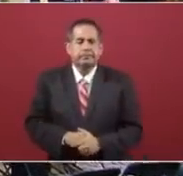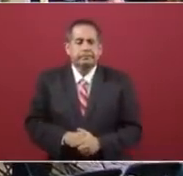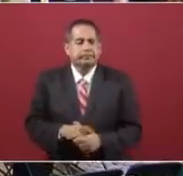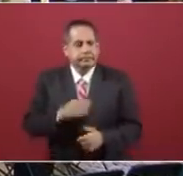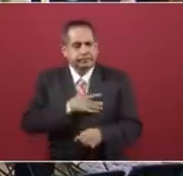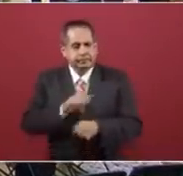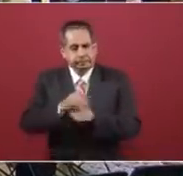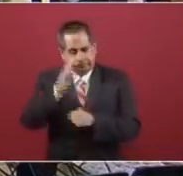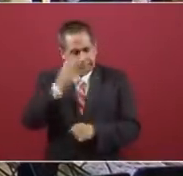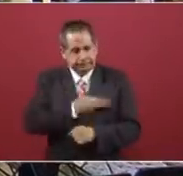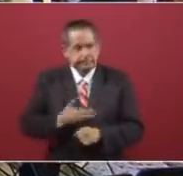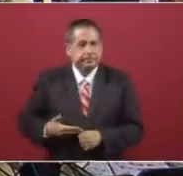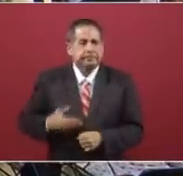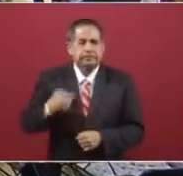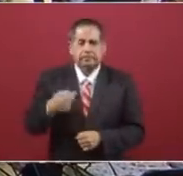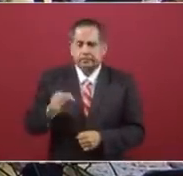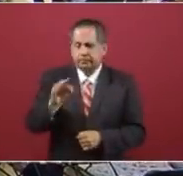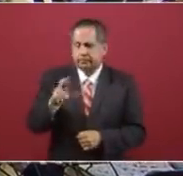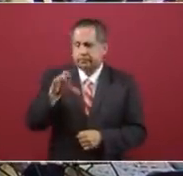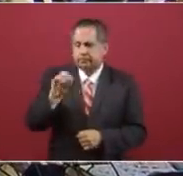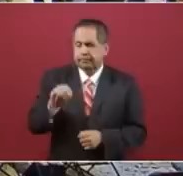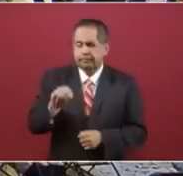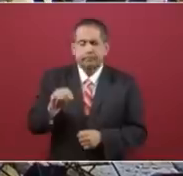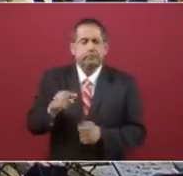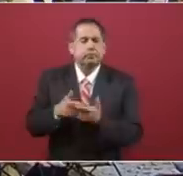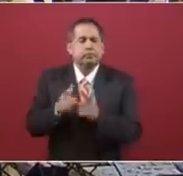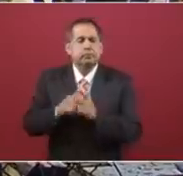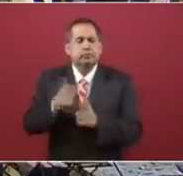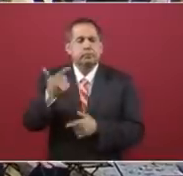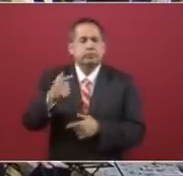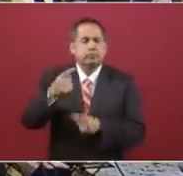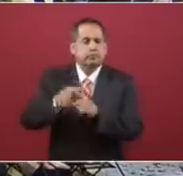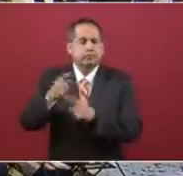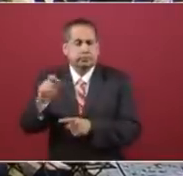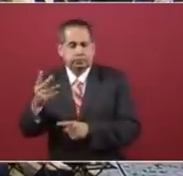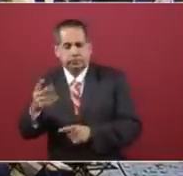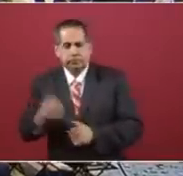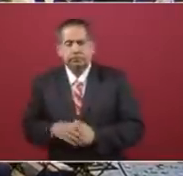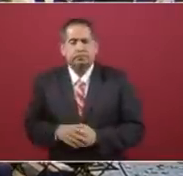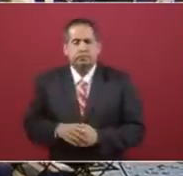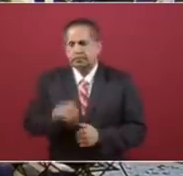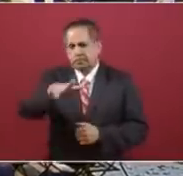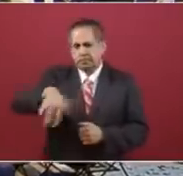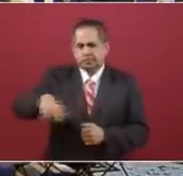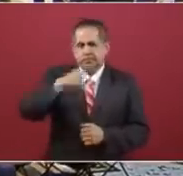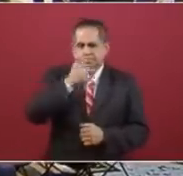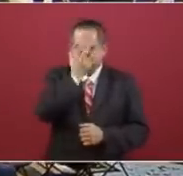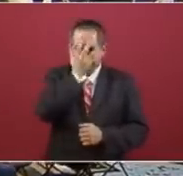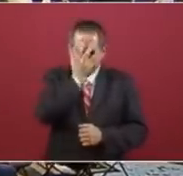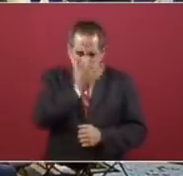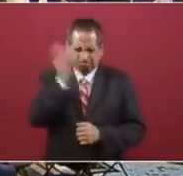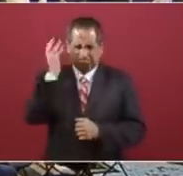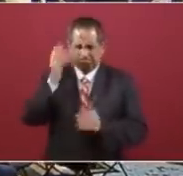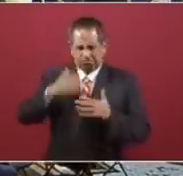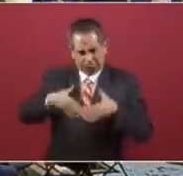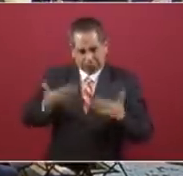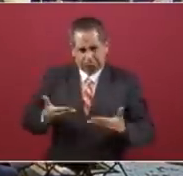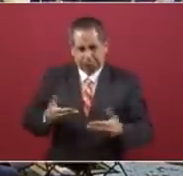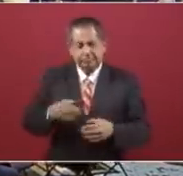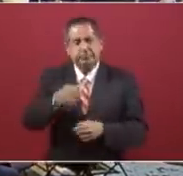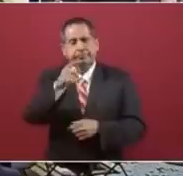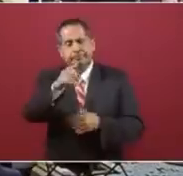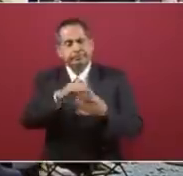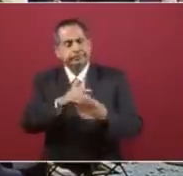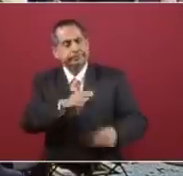Buen día, señor presidente, Jorge Franco Márquez de 724. Eh retomando el fuera máscaras que usted había comentado y esta invitación para